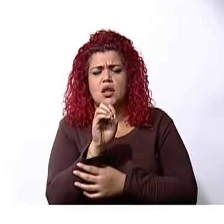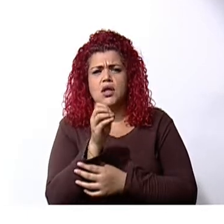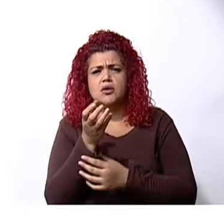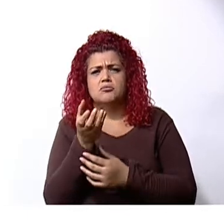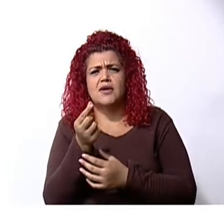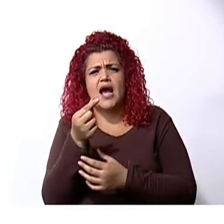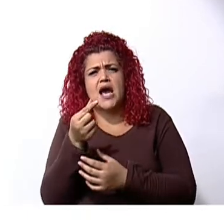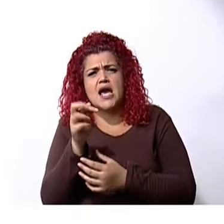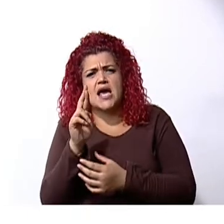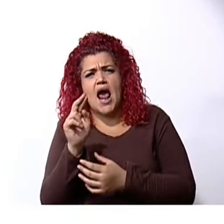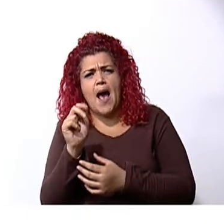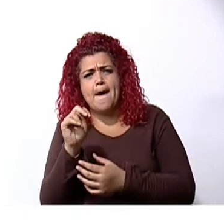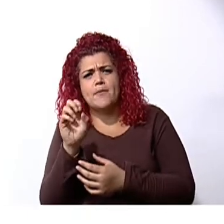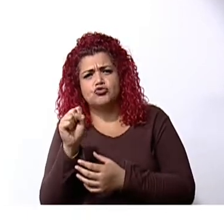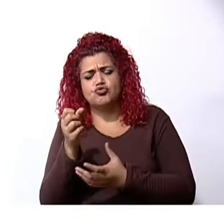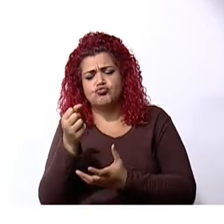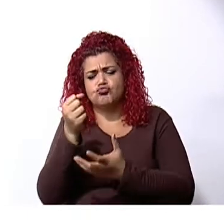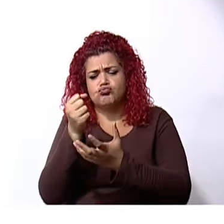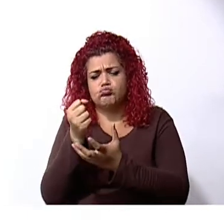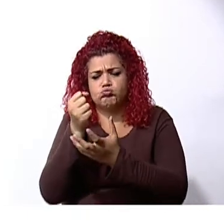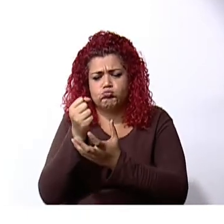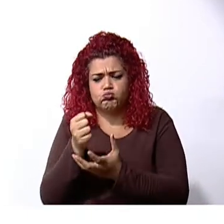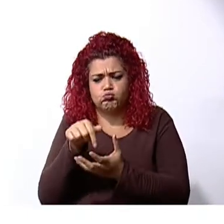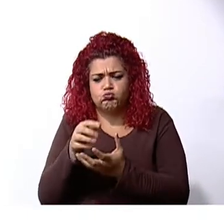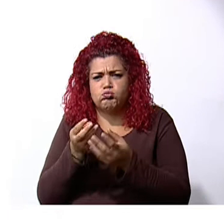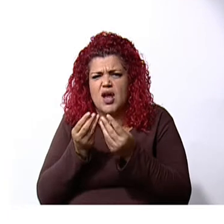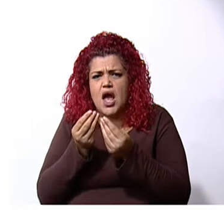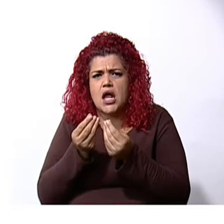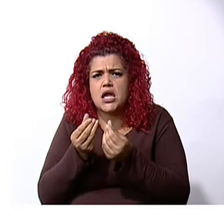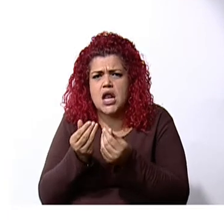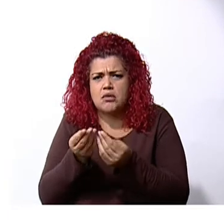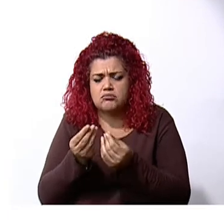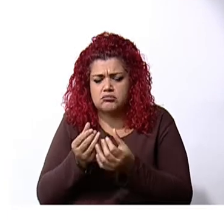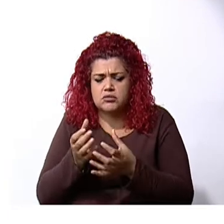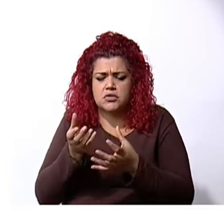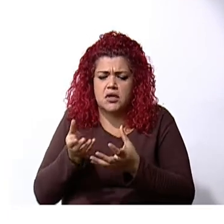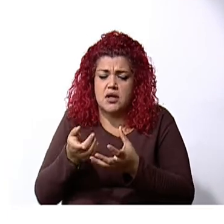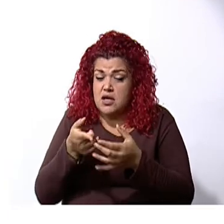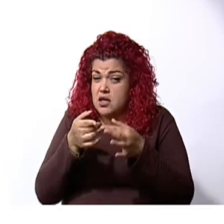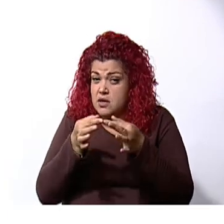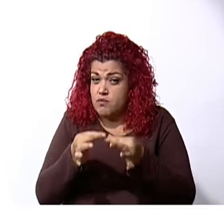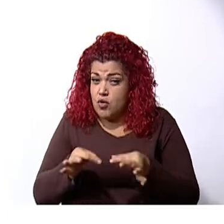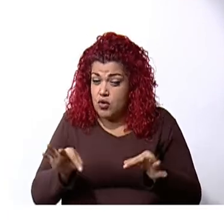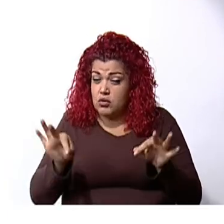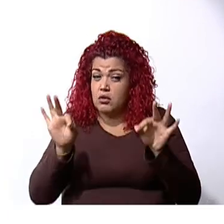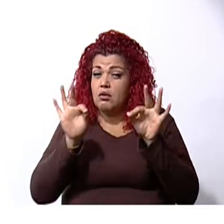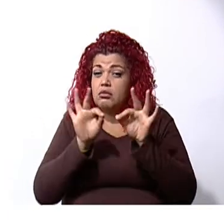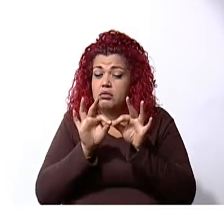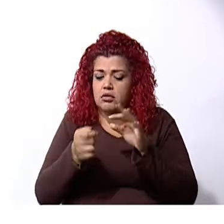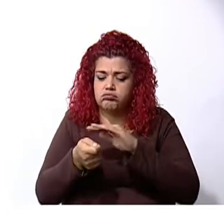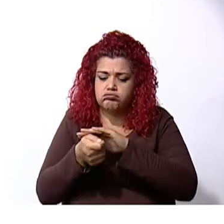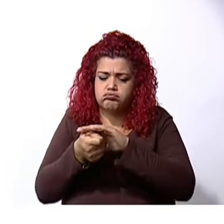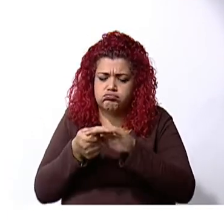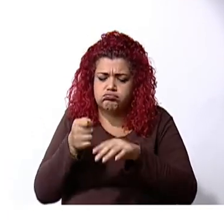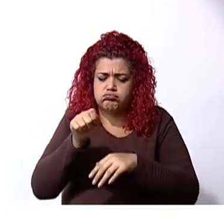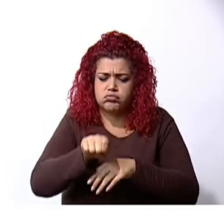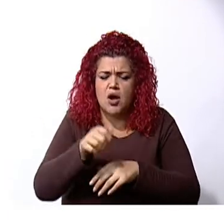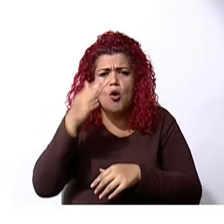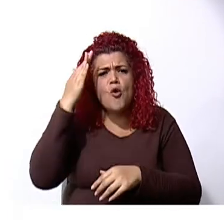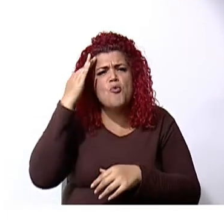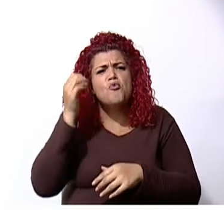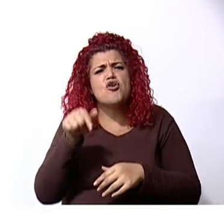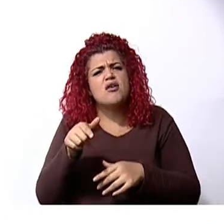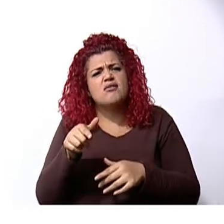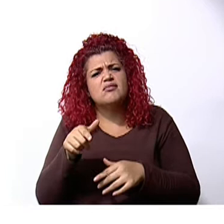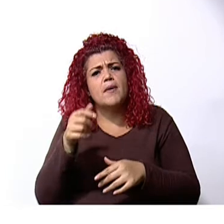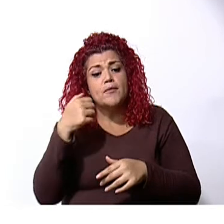240 gramos de harina. ¿De acuerdo? Ese dato es muy importante porque vamos a partir de